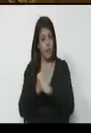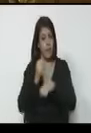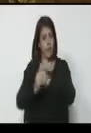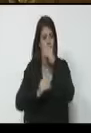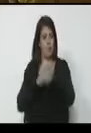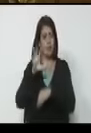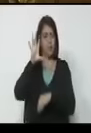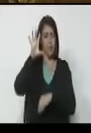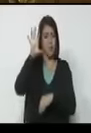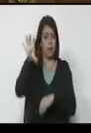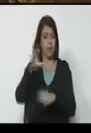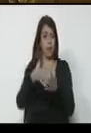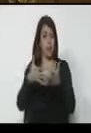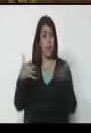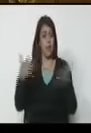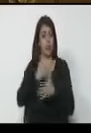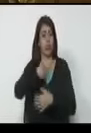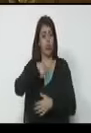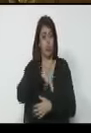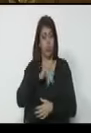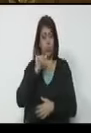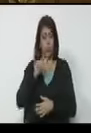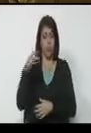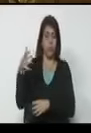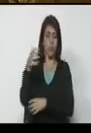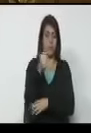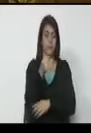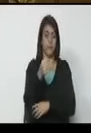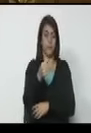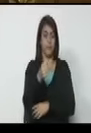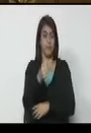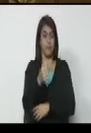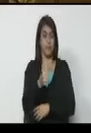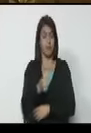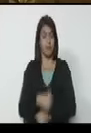construir la patria grande. Nosotros hemos logrado